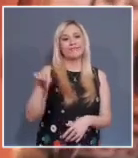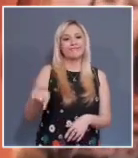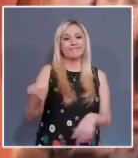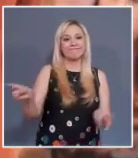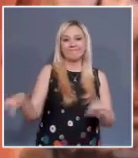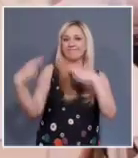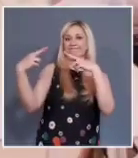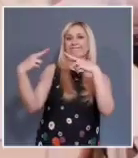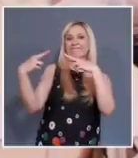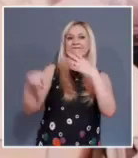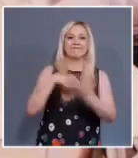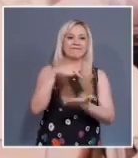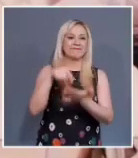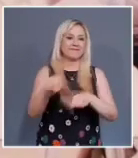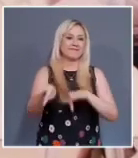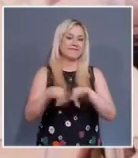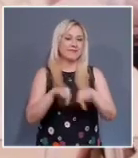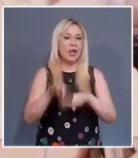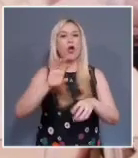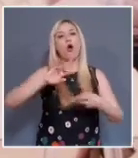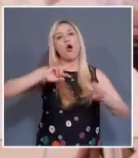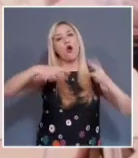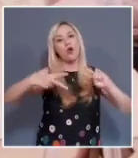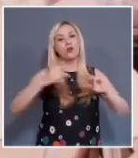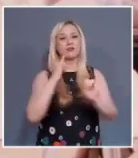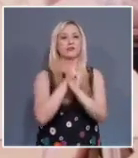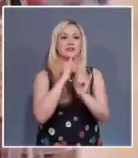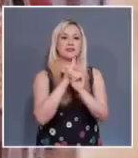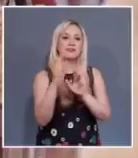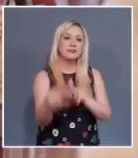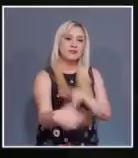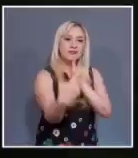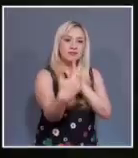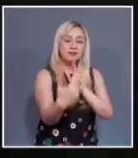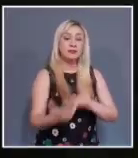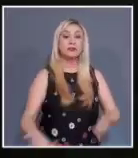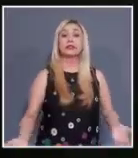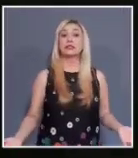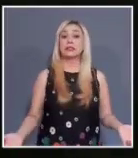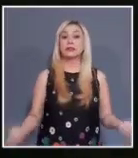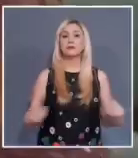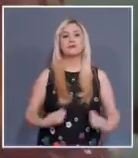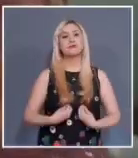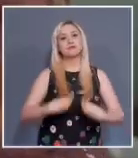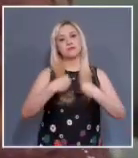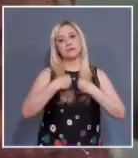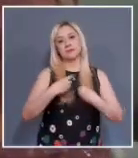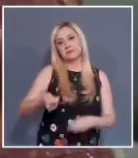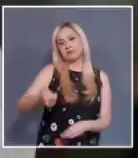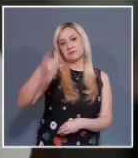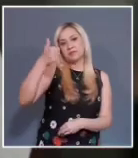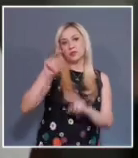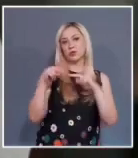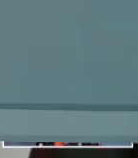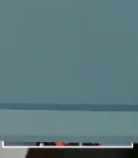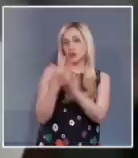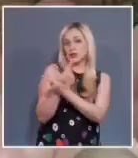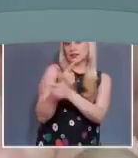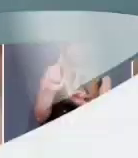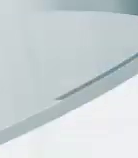estas plataformas. El estudio ve una tendencia a vivir juntos antes de casarse.